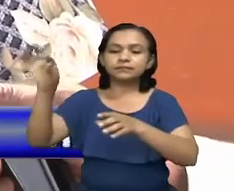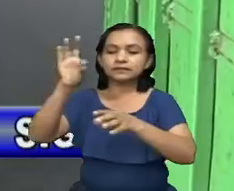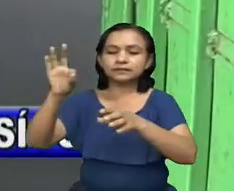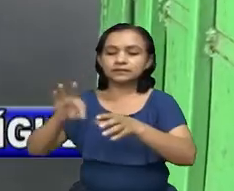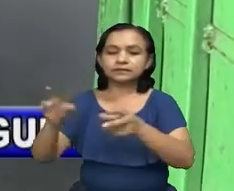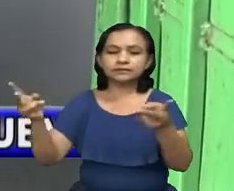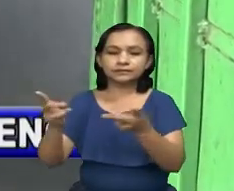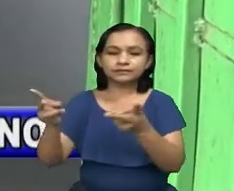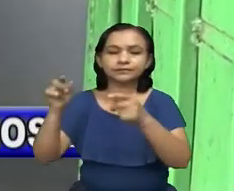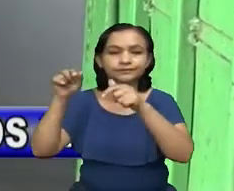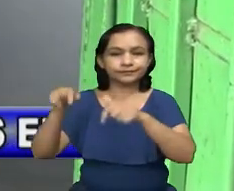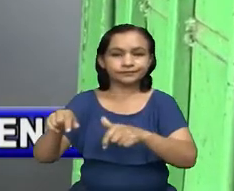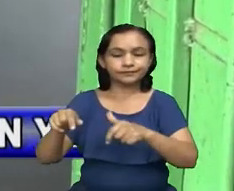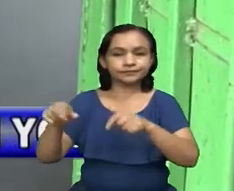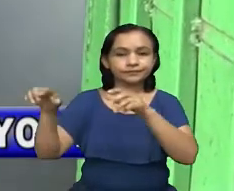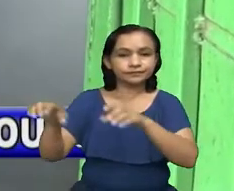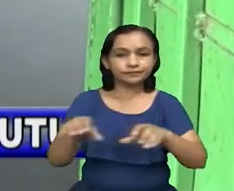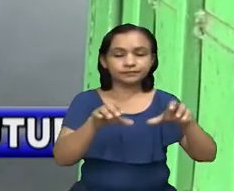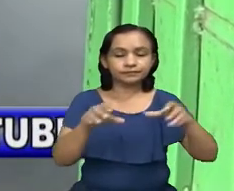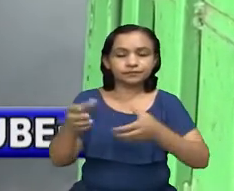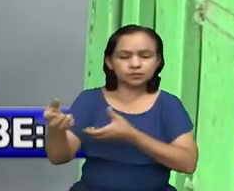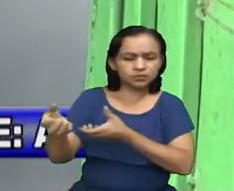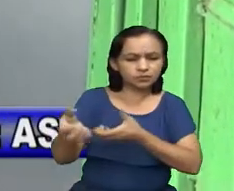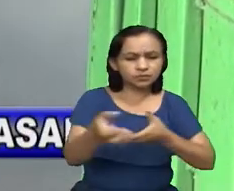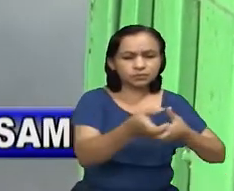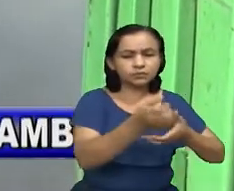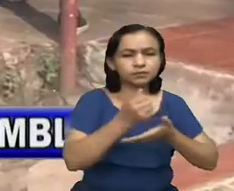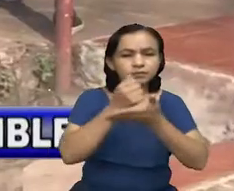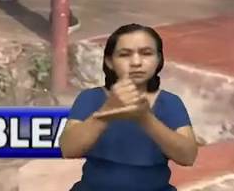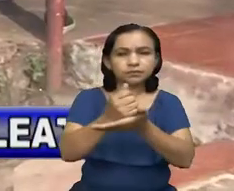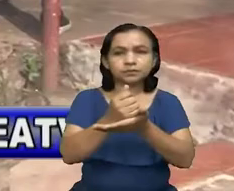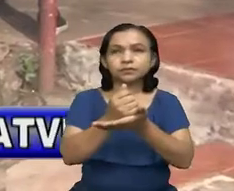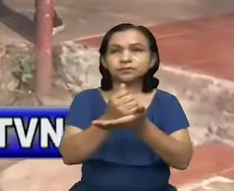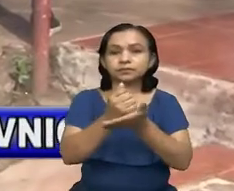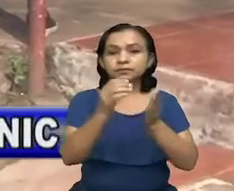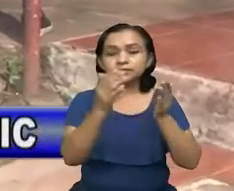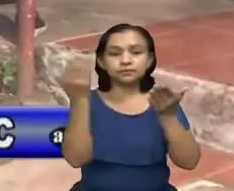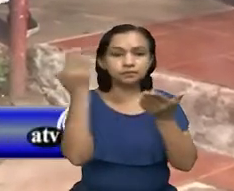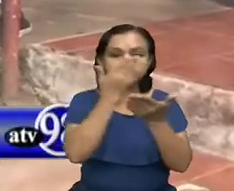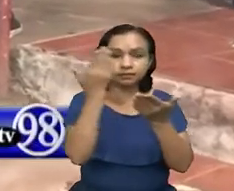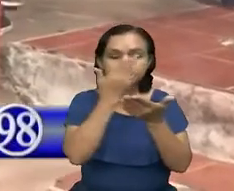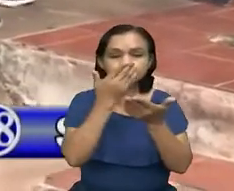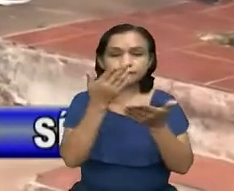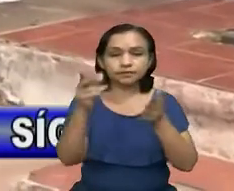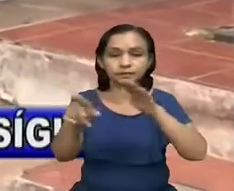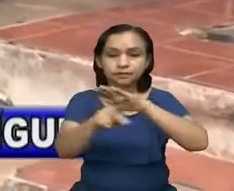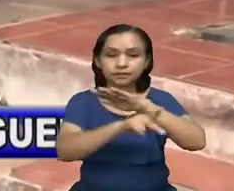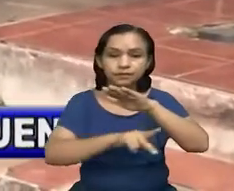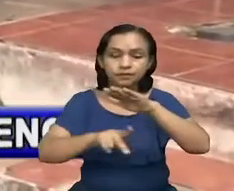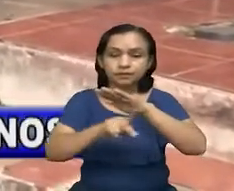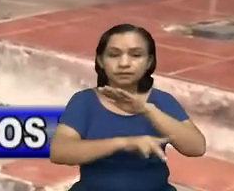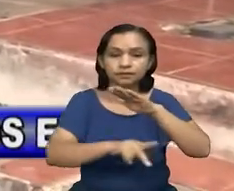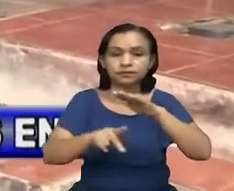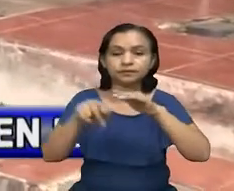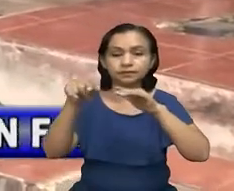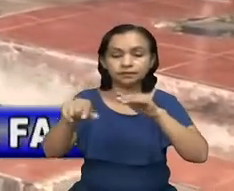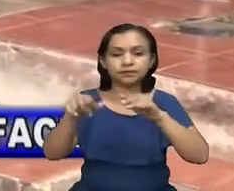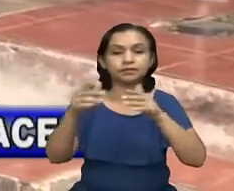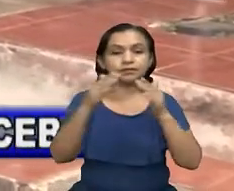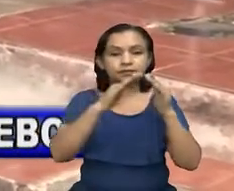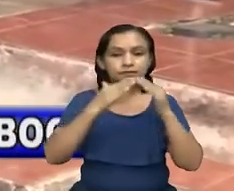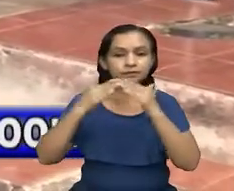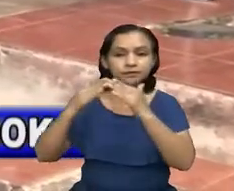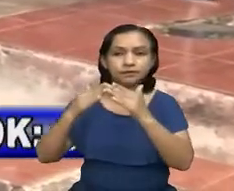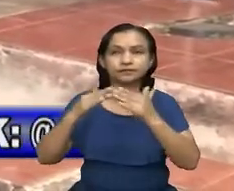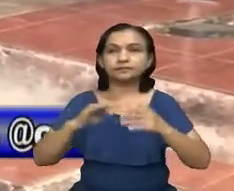zancudos. Con esta jornada de fumigación se vieron beneficiados la comunidad estudiantil de un preescolar comunitario en este populoso